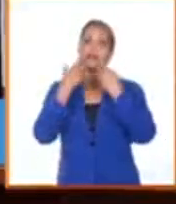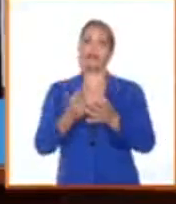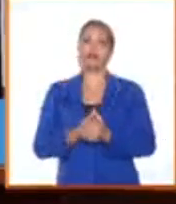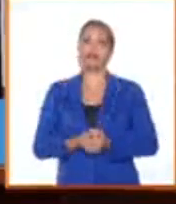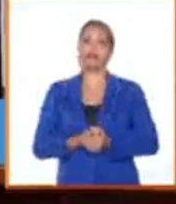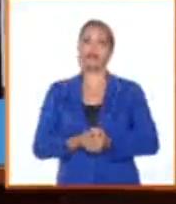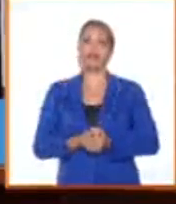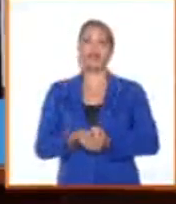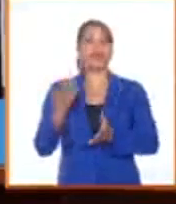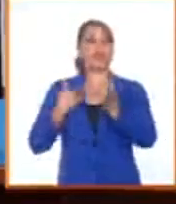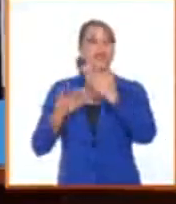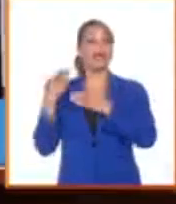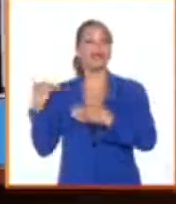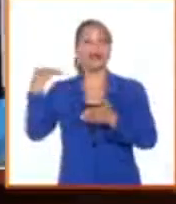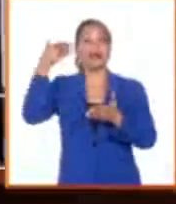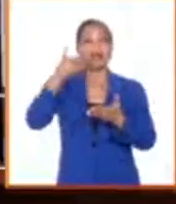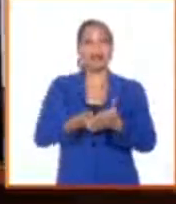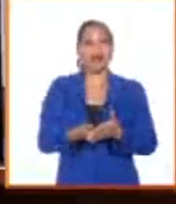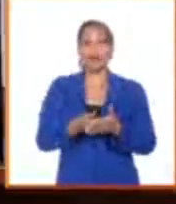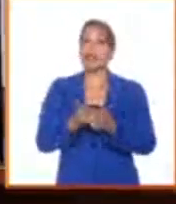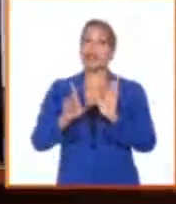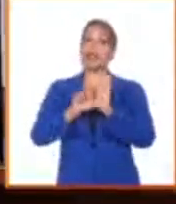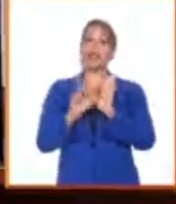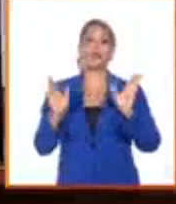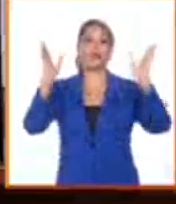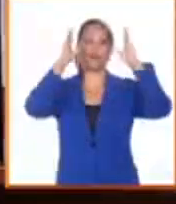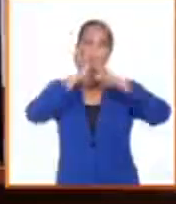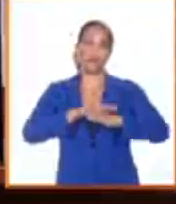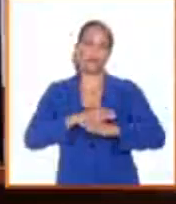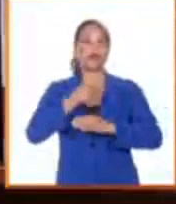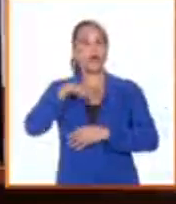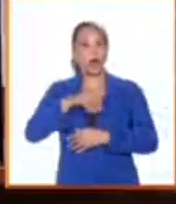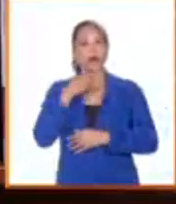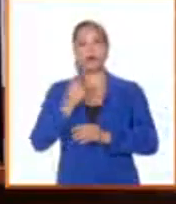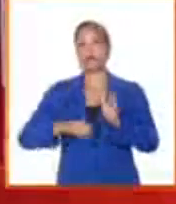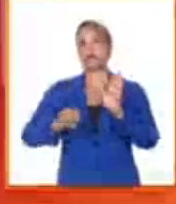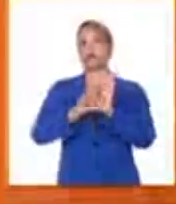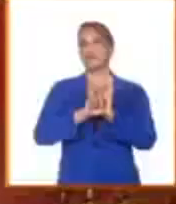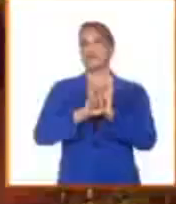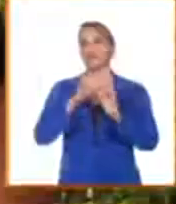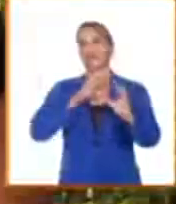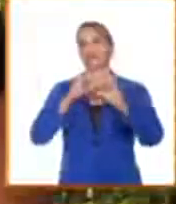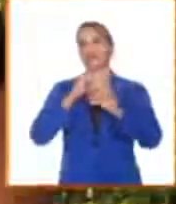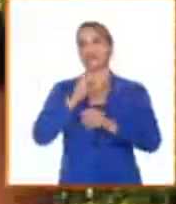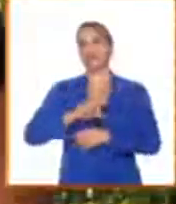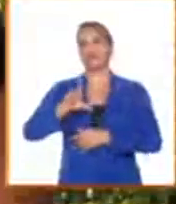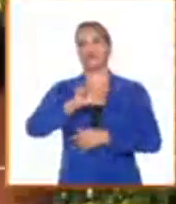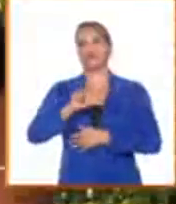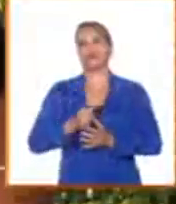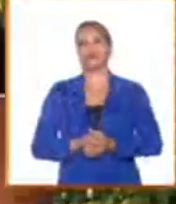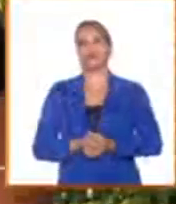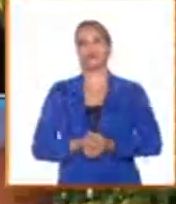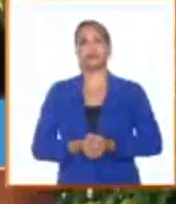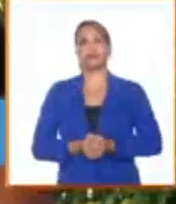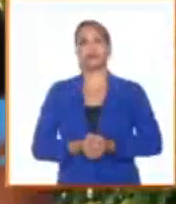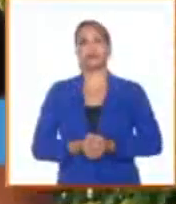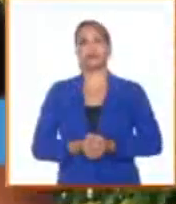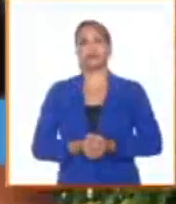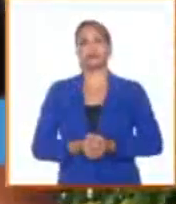el presente una ley que ordene de manera integral la comunicación social. Tiene un carácter educativo.